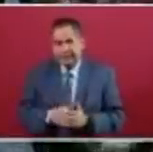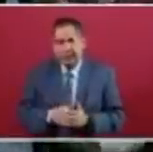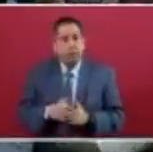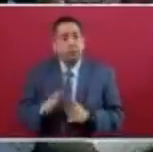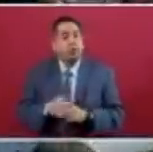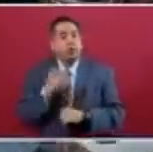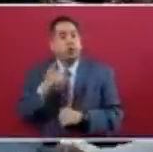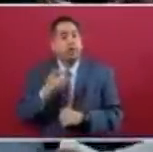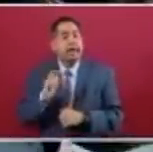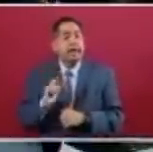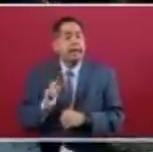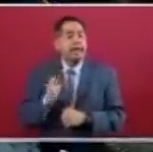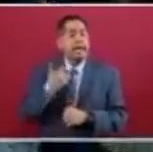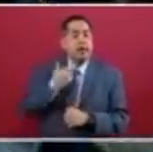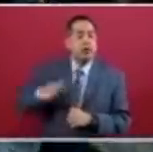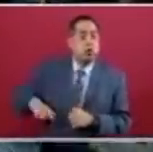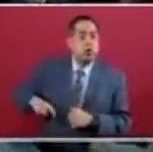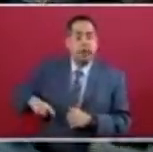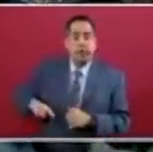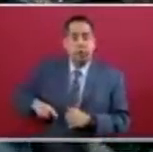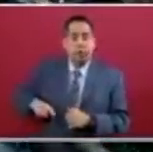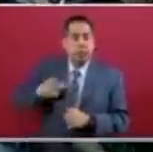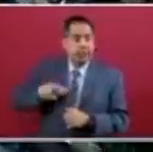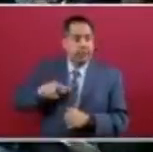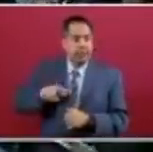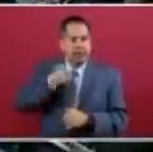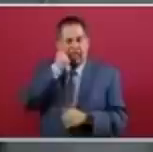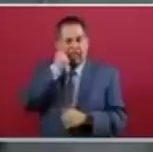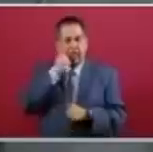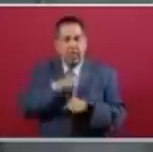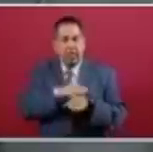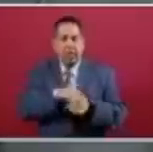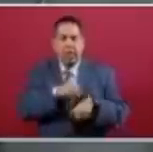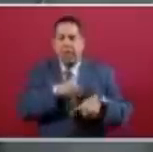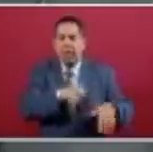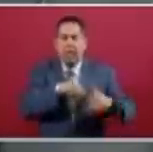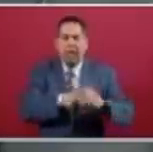porque los gobernantes lo permitieron.